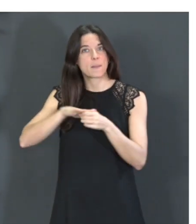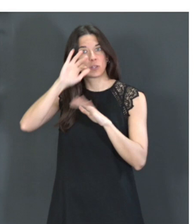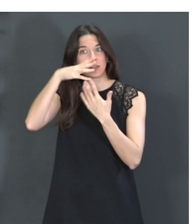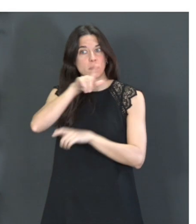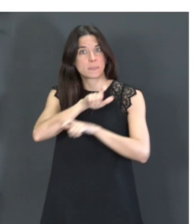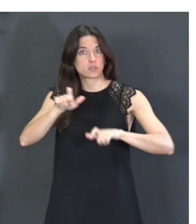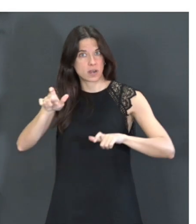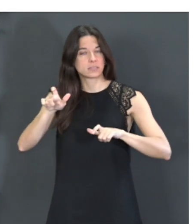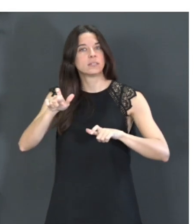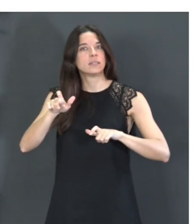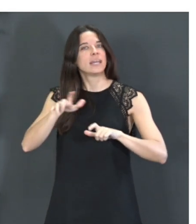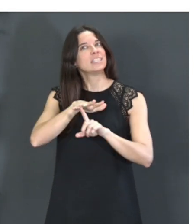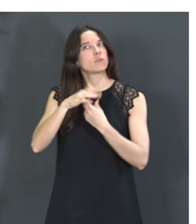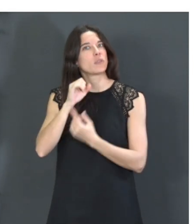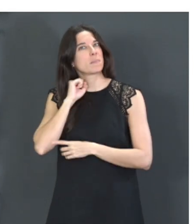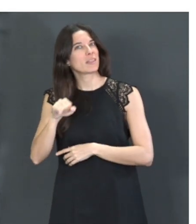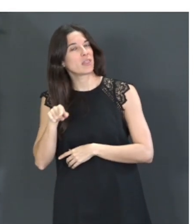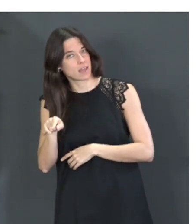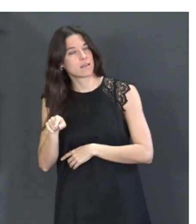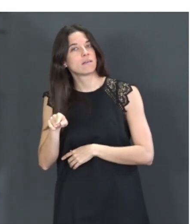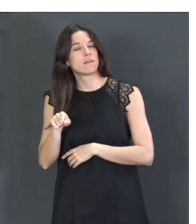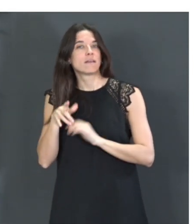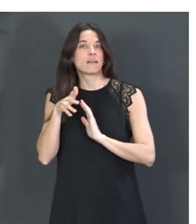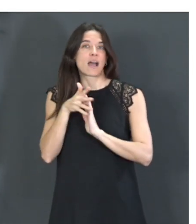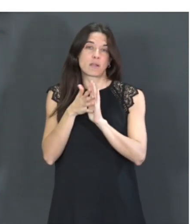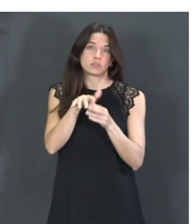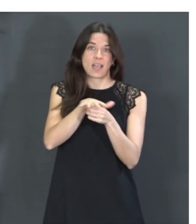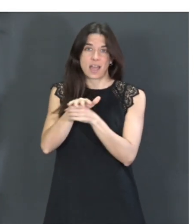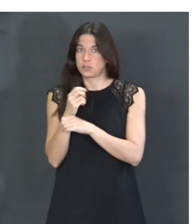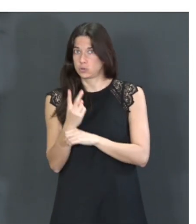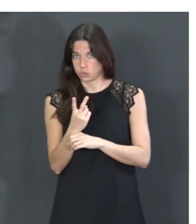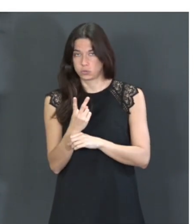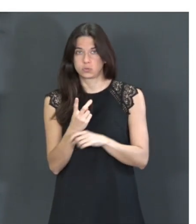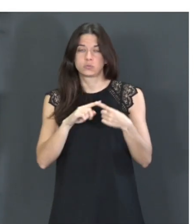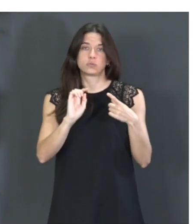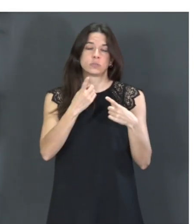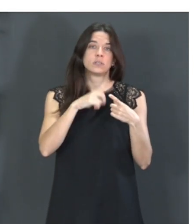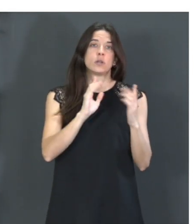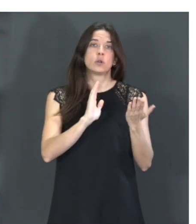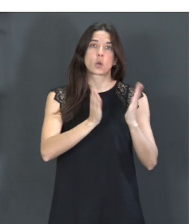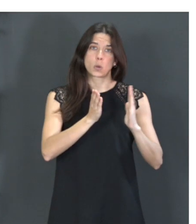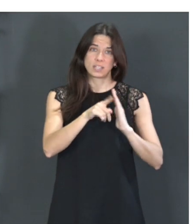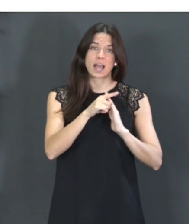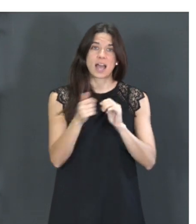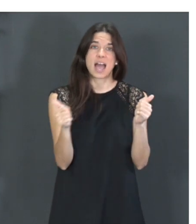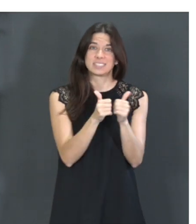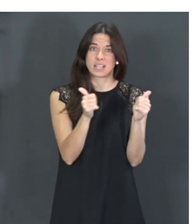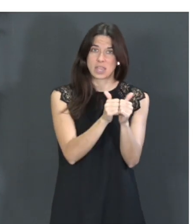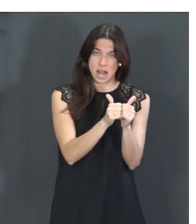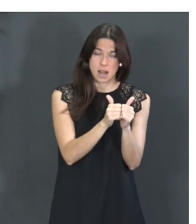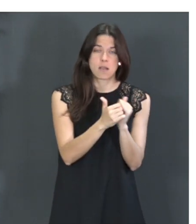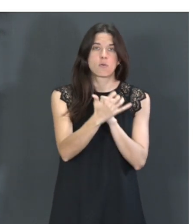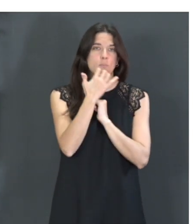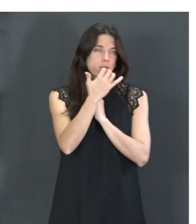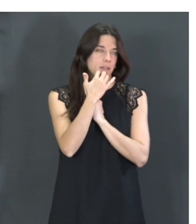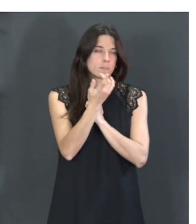personas en situación de dependencia, se distinguen dos grandes áreas, lo que sería la robótica asistencial, por ejemplo,